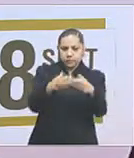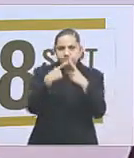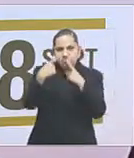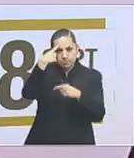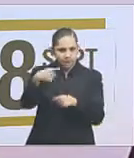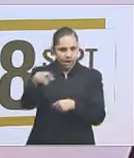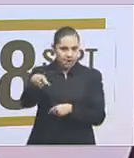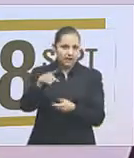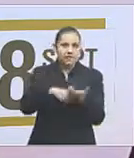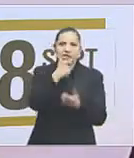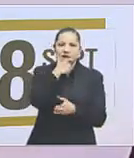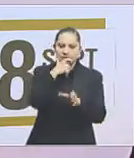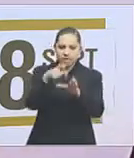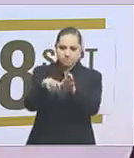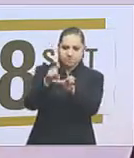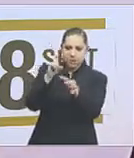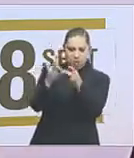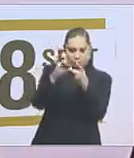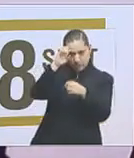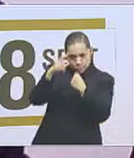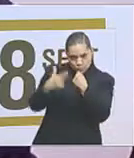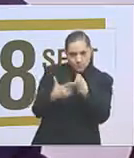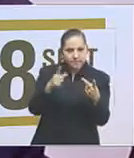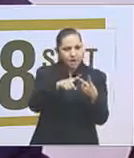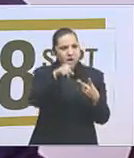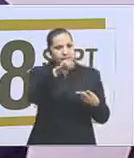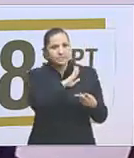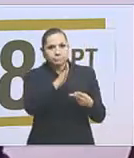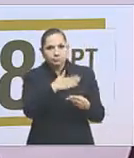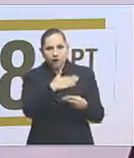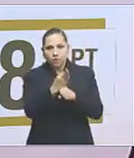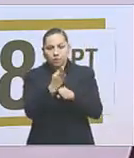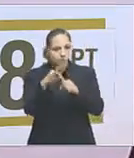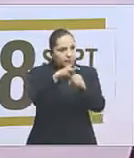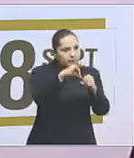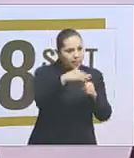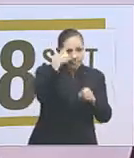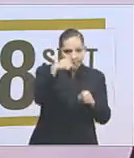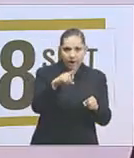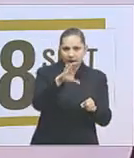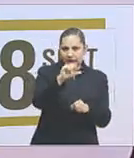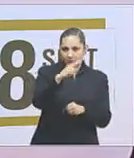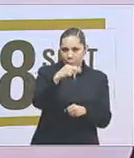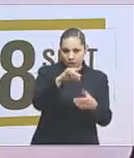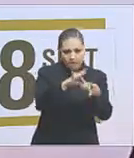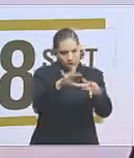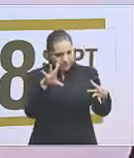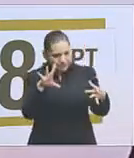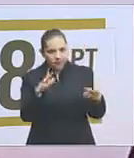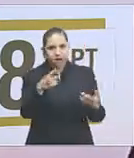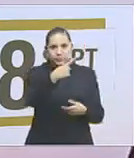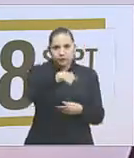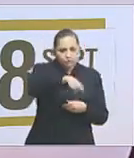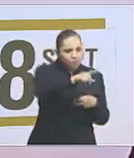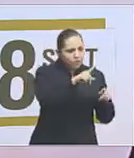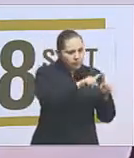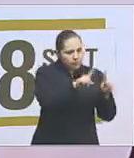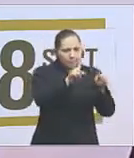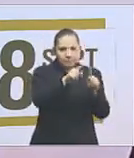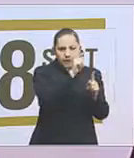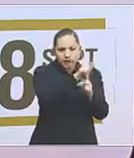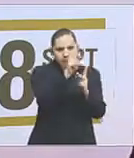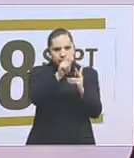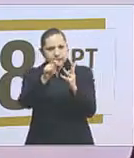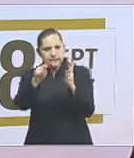colombia y que donald trump sería presidente de los eeuu si hubieran apostado por eso hace tres años serían ahora